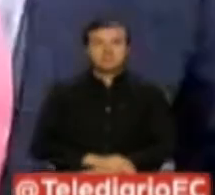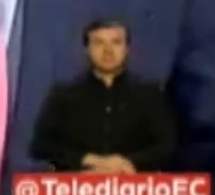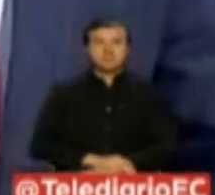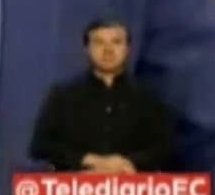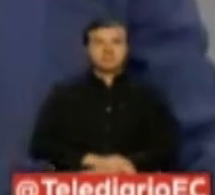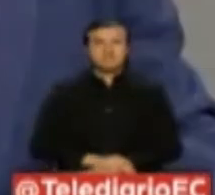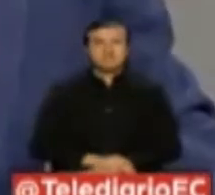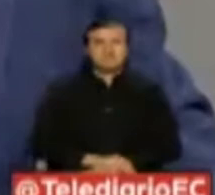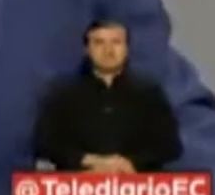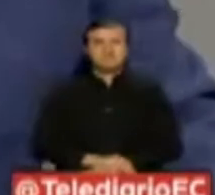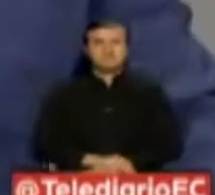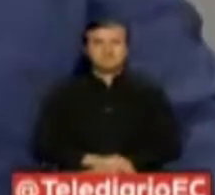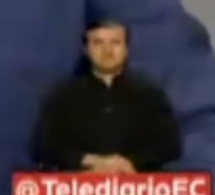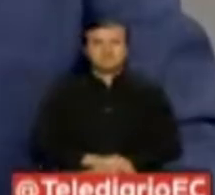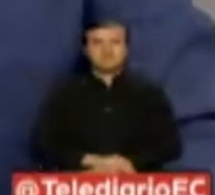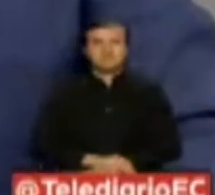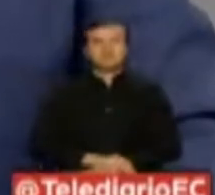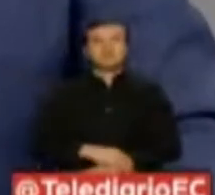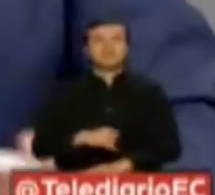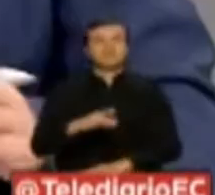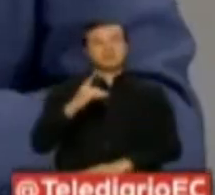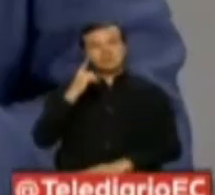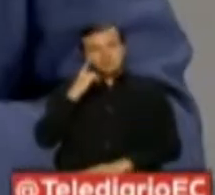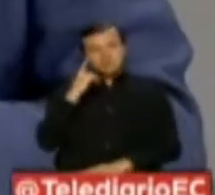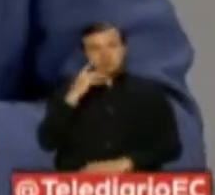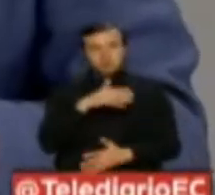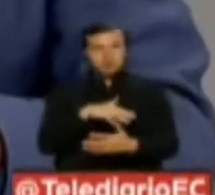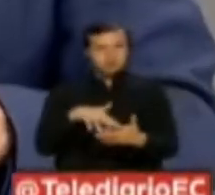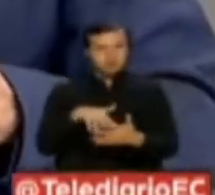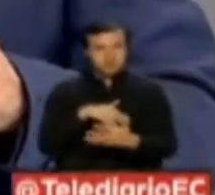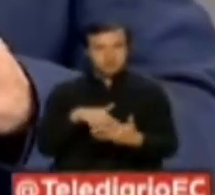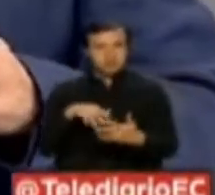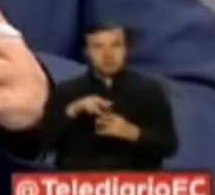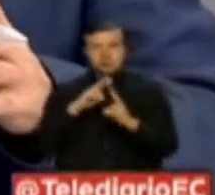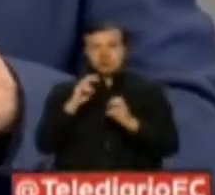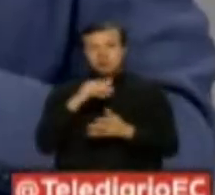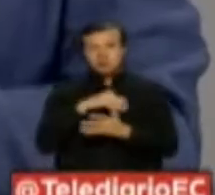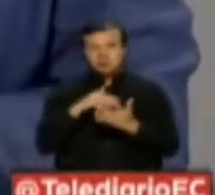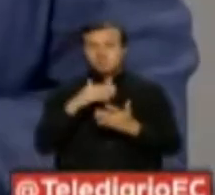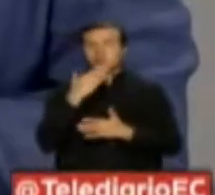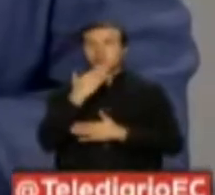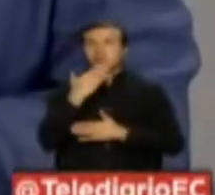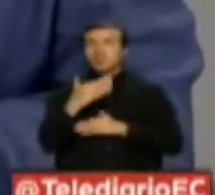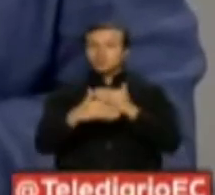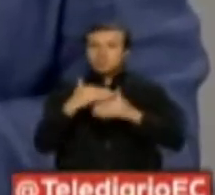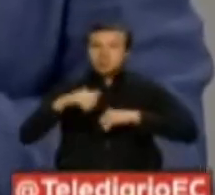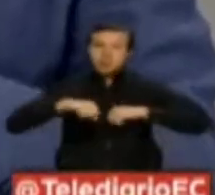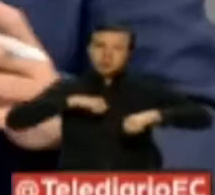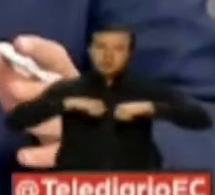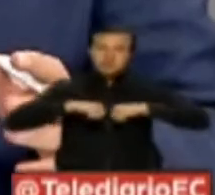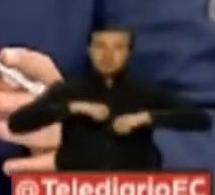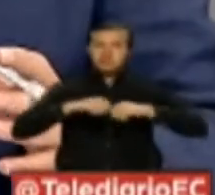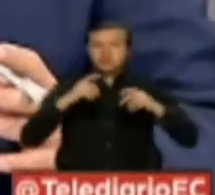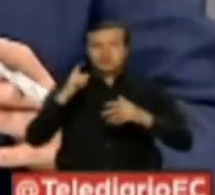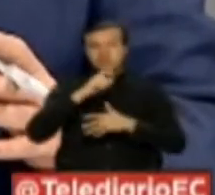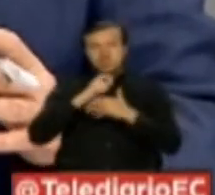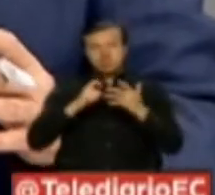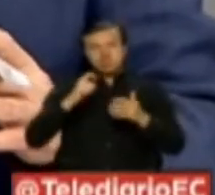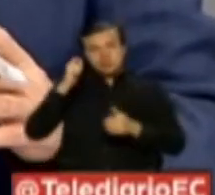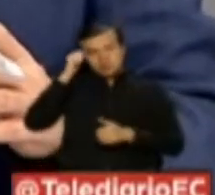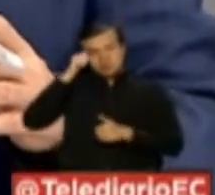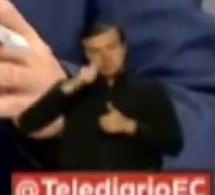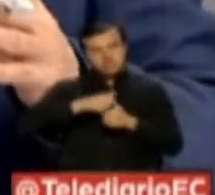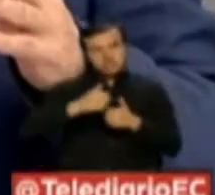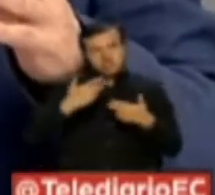Existe además ciertas dudas respecto de cómo seguir la cadena de gestión, porque no hay que olvidar